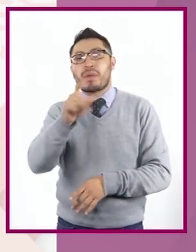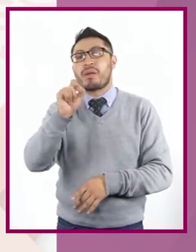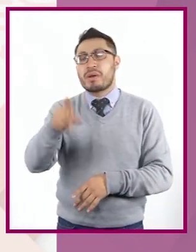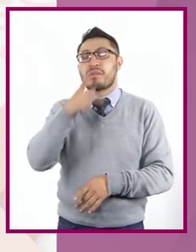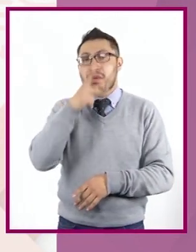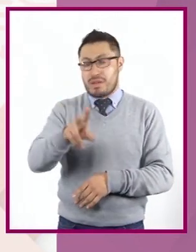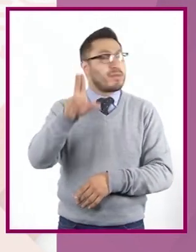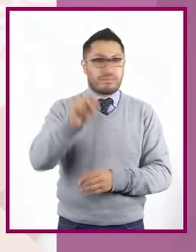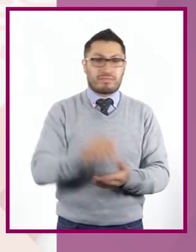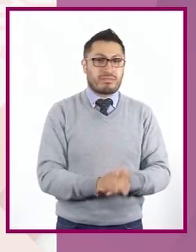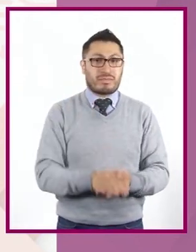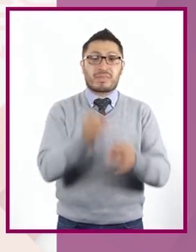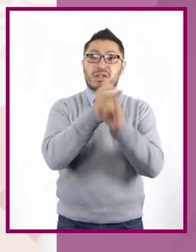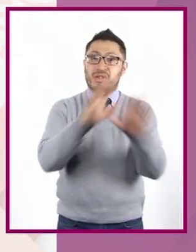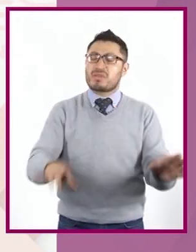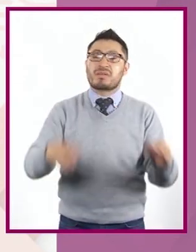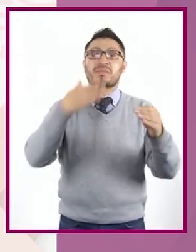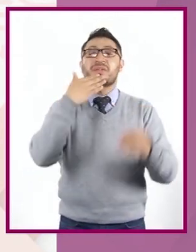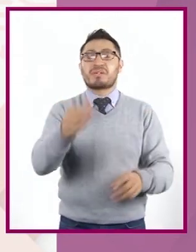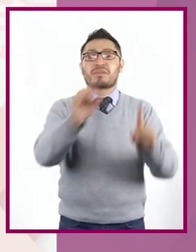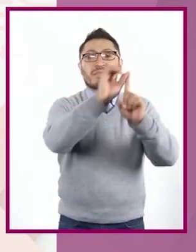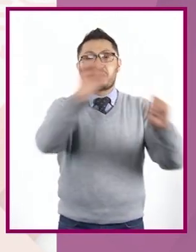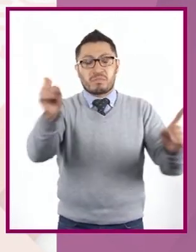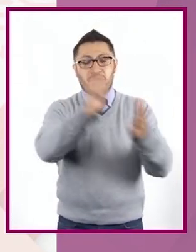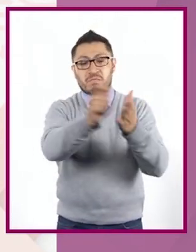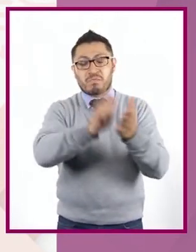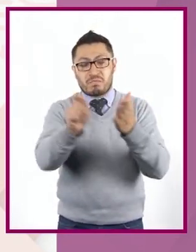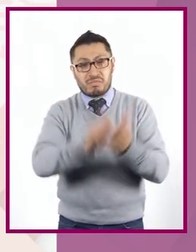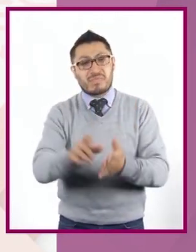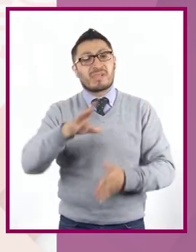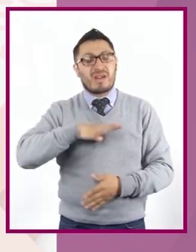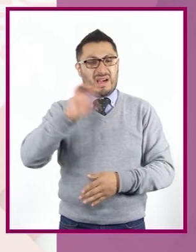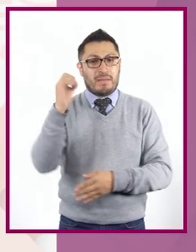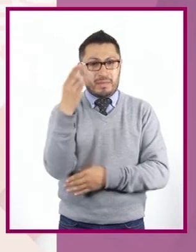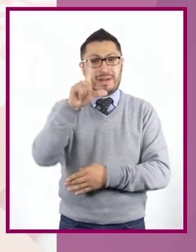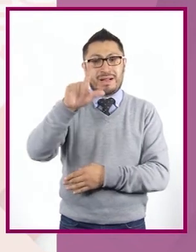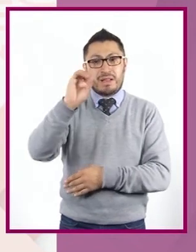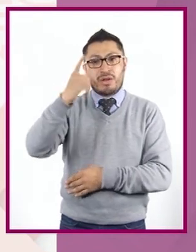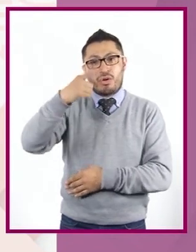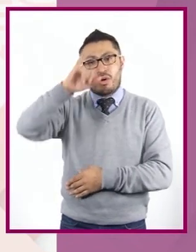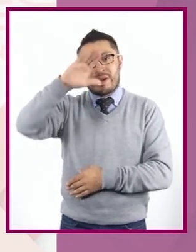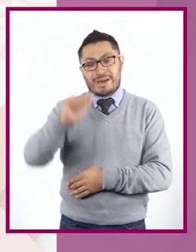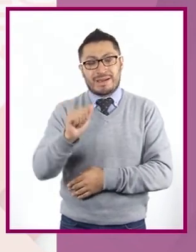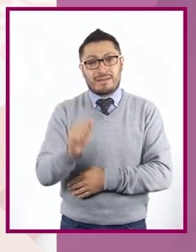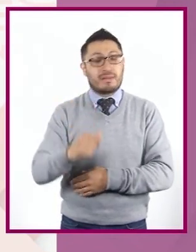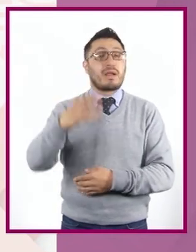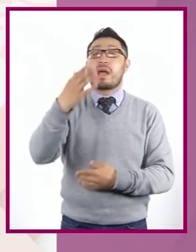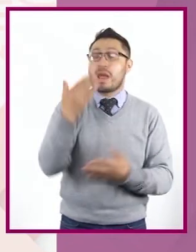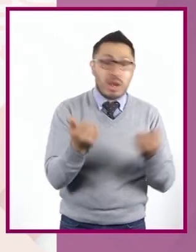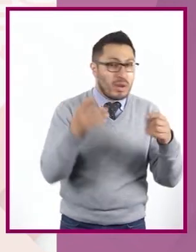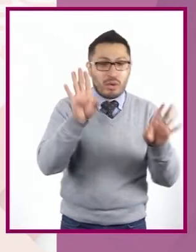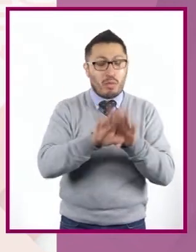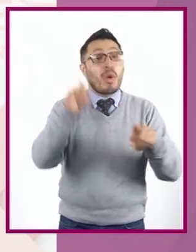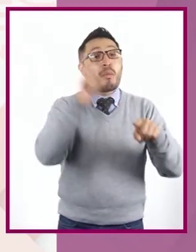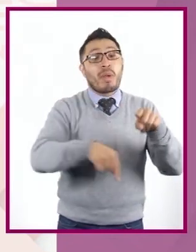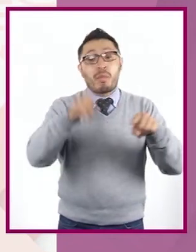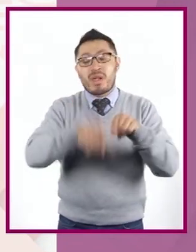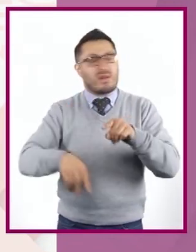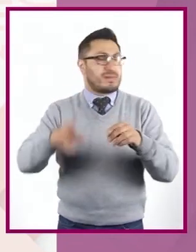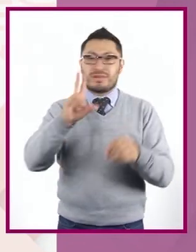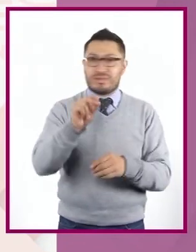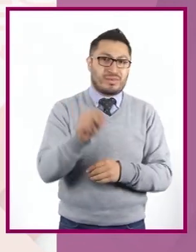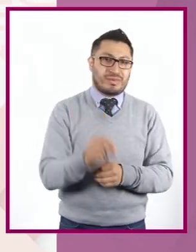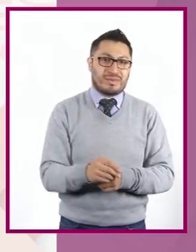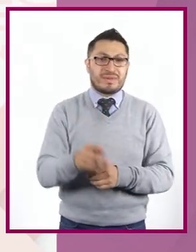La información está bien estructurada y tiene un orden lógico. No hay omisiones y las frases están